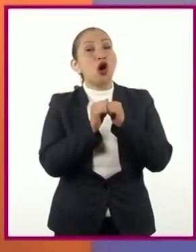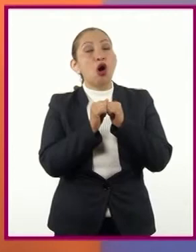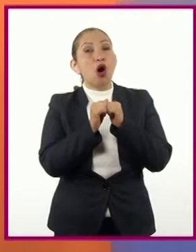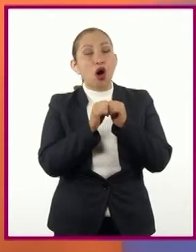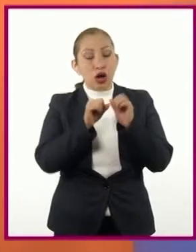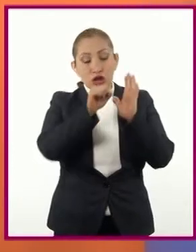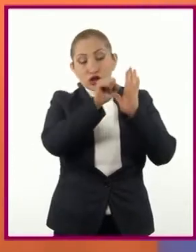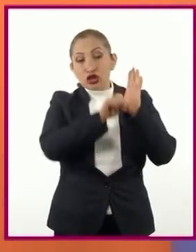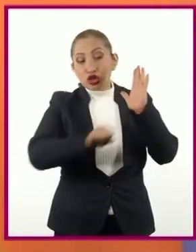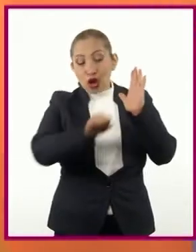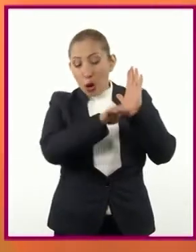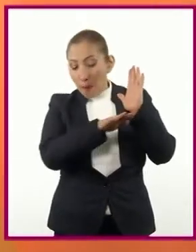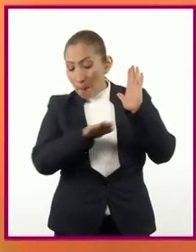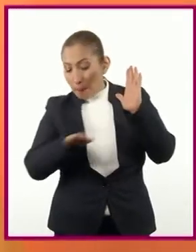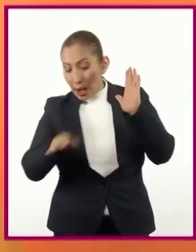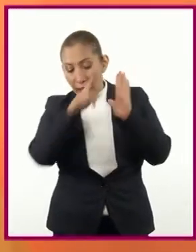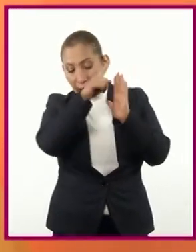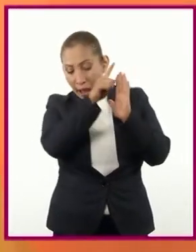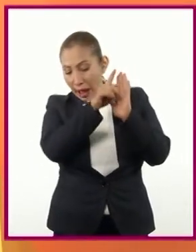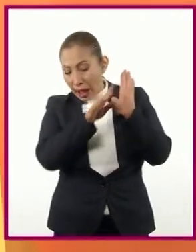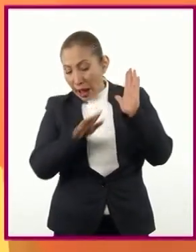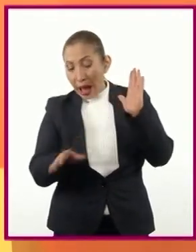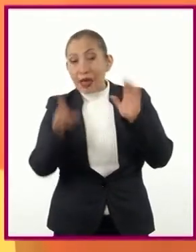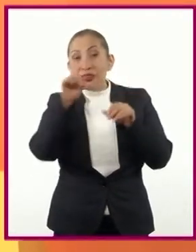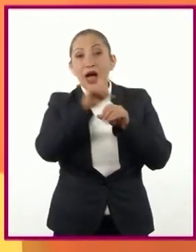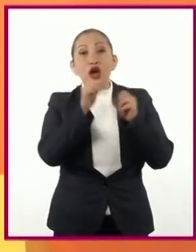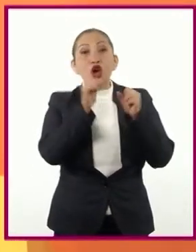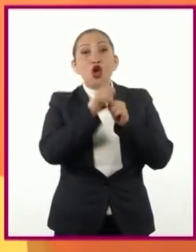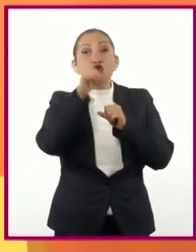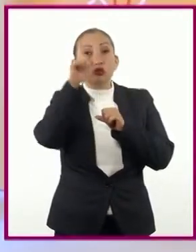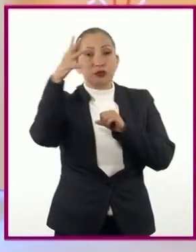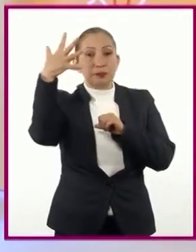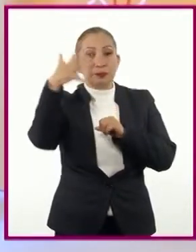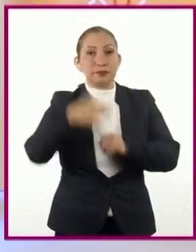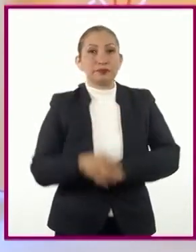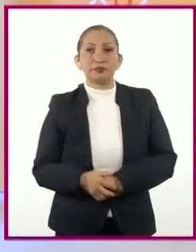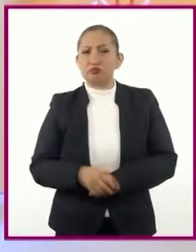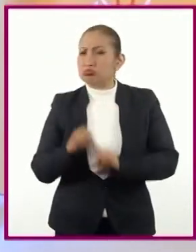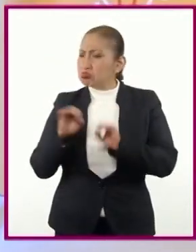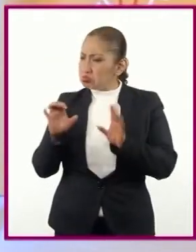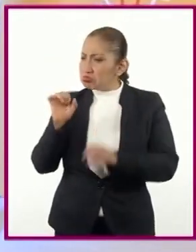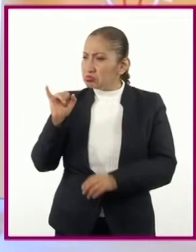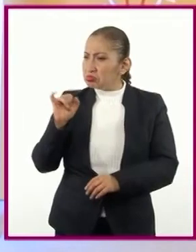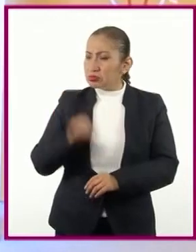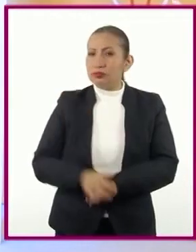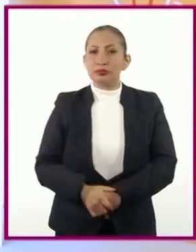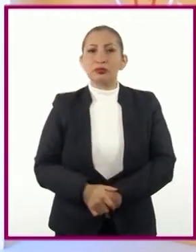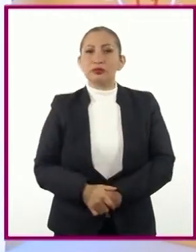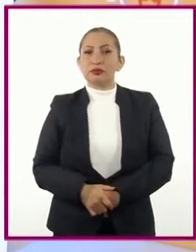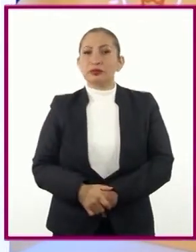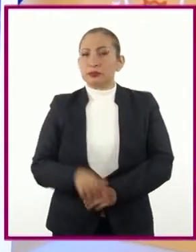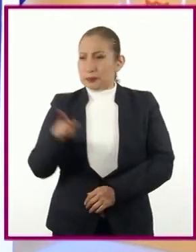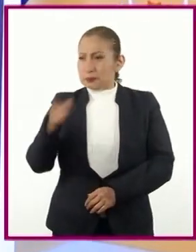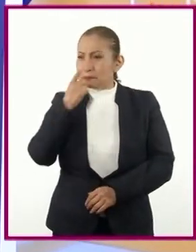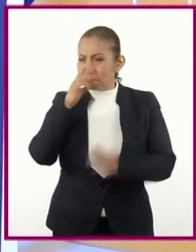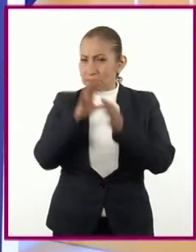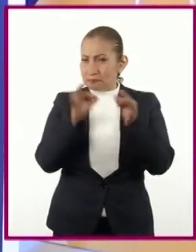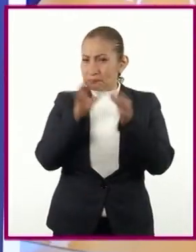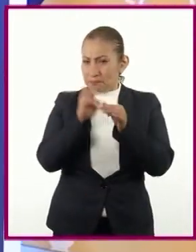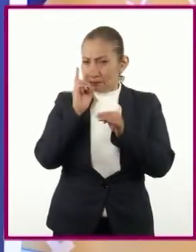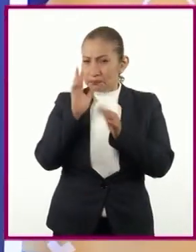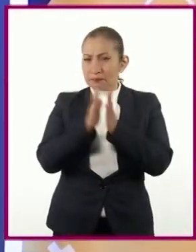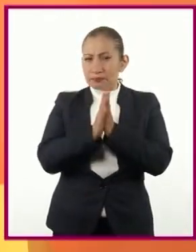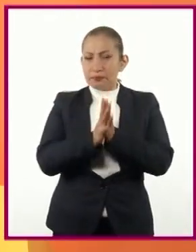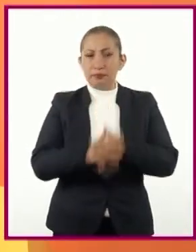que se proyecta en algún momento del día con la luz del sol. Claro, Leslie. Comparte la situación que observaste,